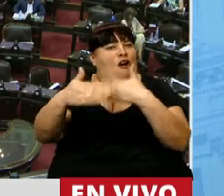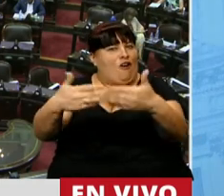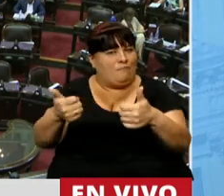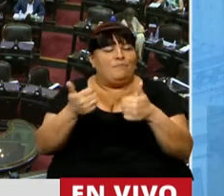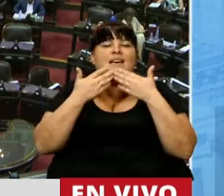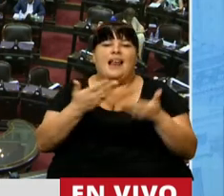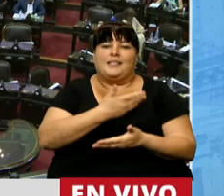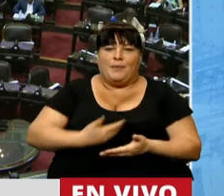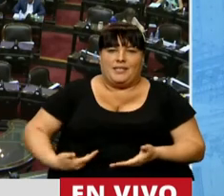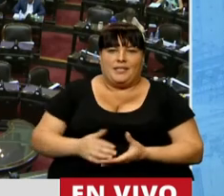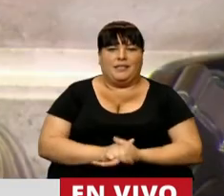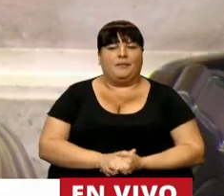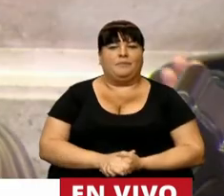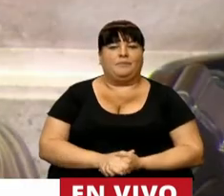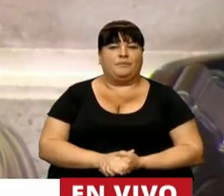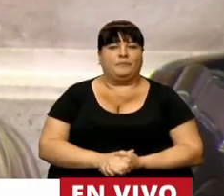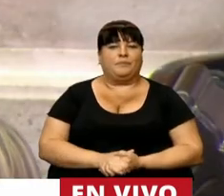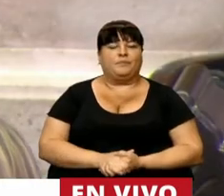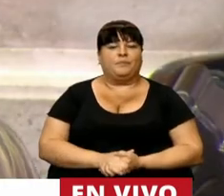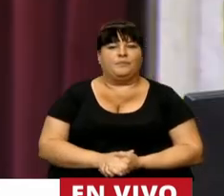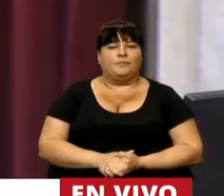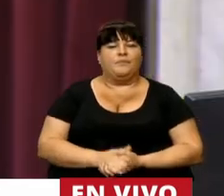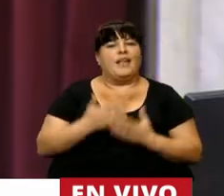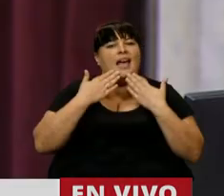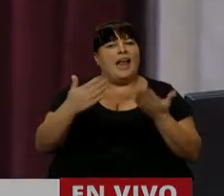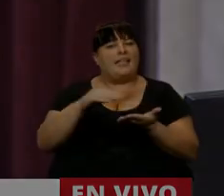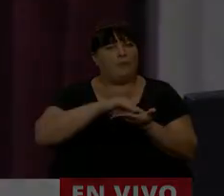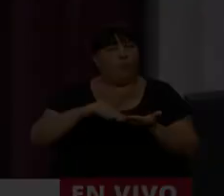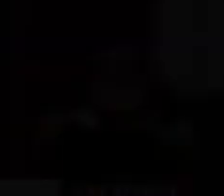Gracias, señor presidente. Gracias, diputado.